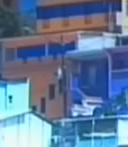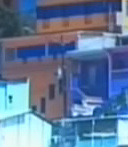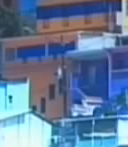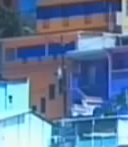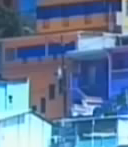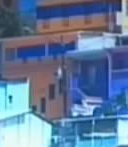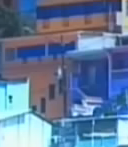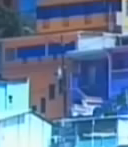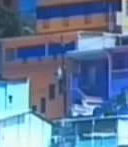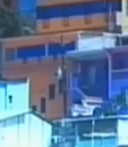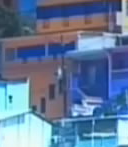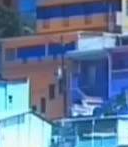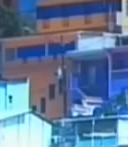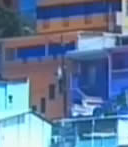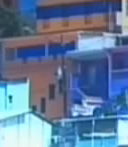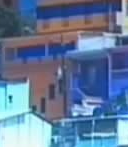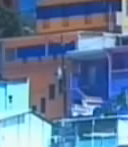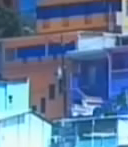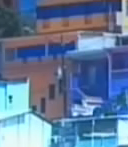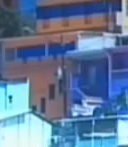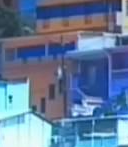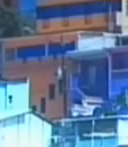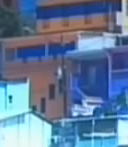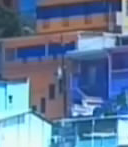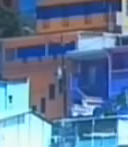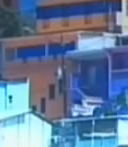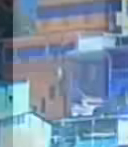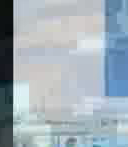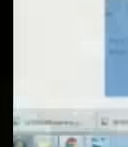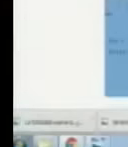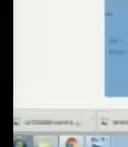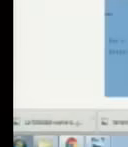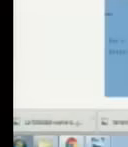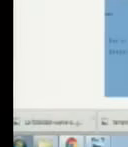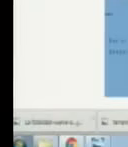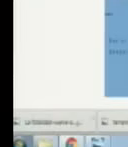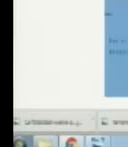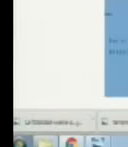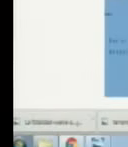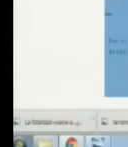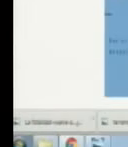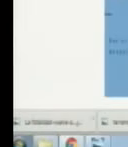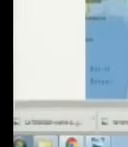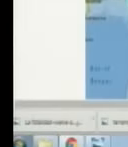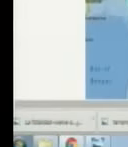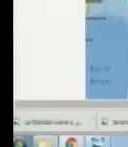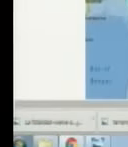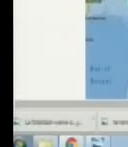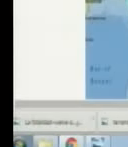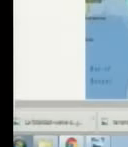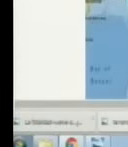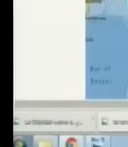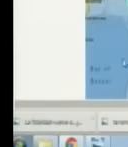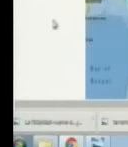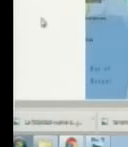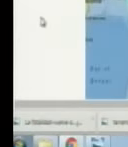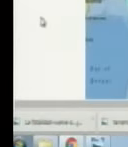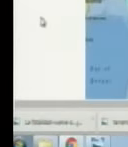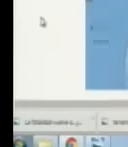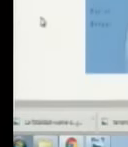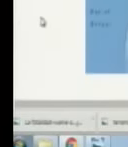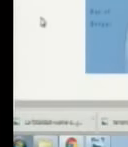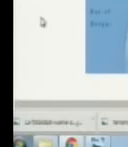horas de la madrugada a esta localidad puntual de Italia. Y bueno, luego de eso se registra lo que ha pasado también